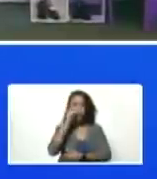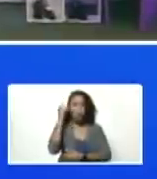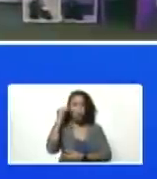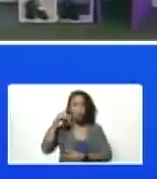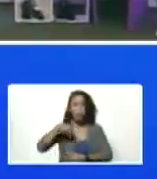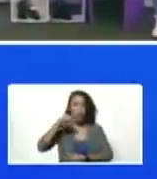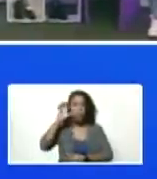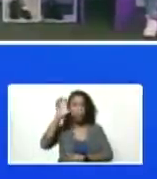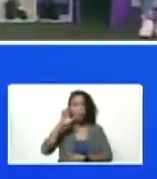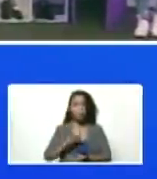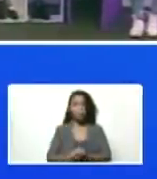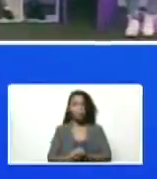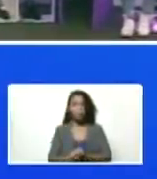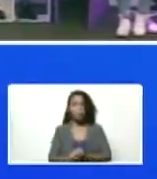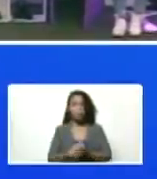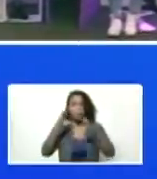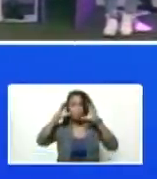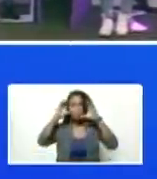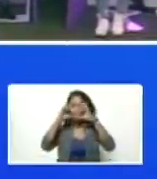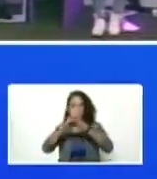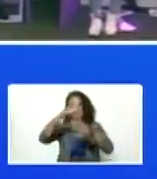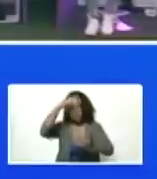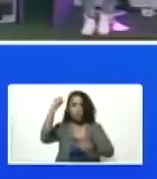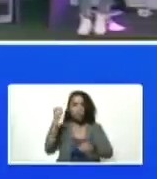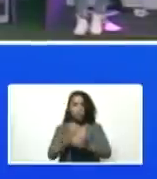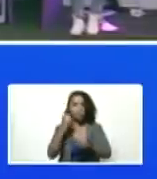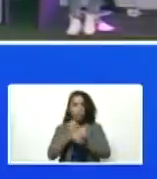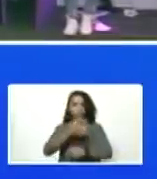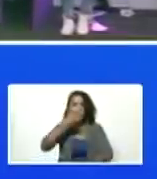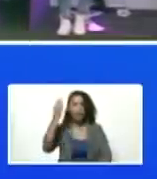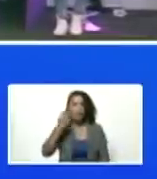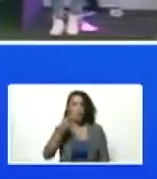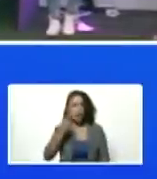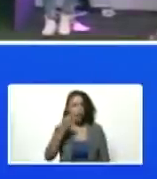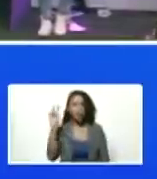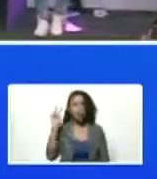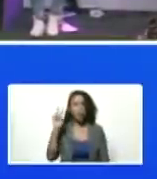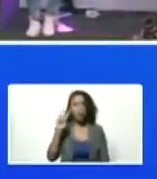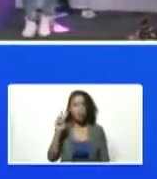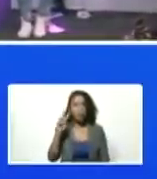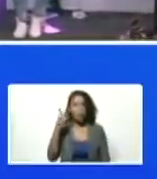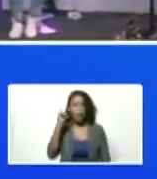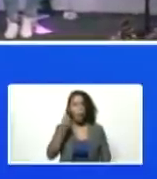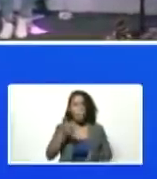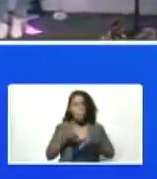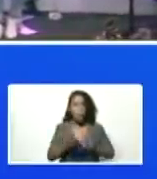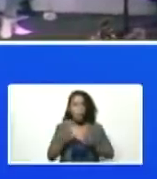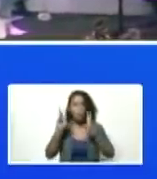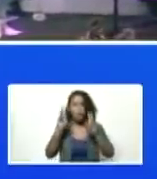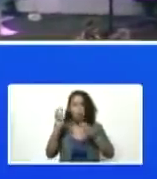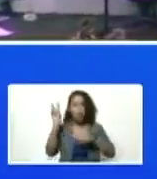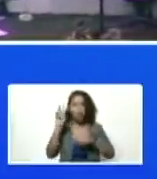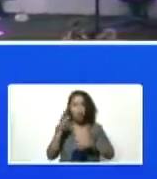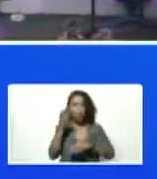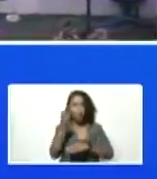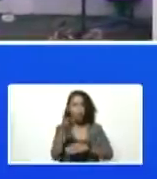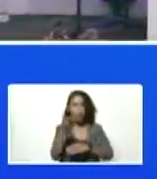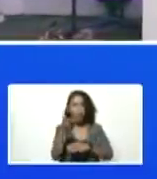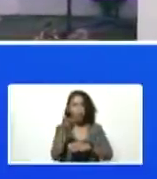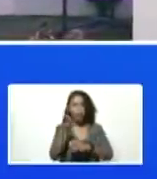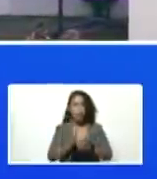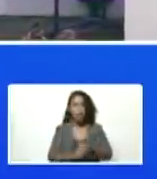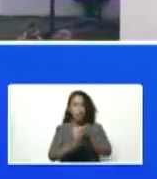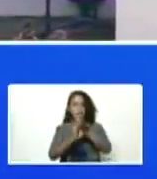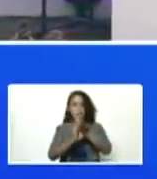patria, nos concentramos en trabajar en la verdadera Venezuela que están haciendo, esa nueva Venezuela que usted está